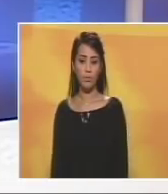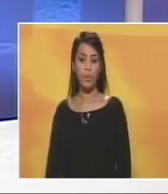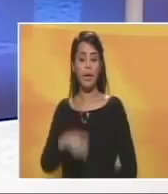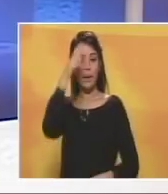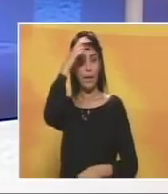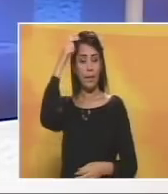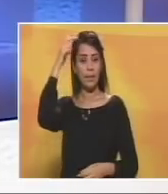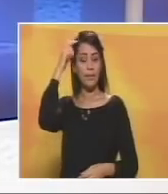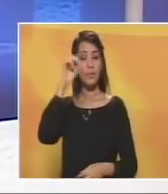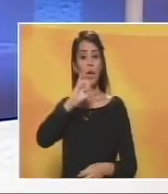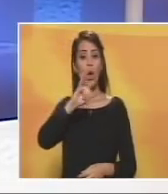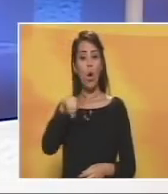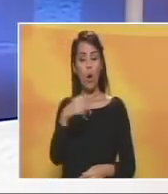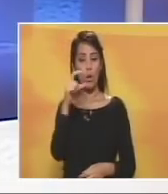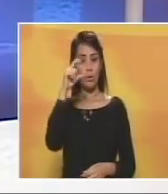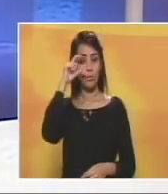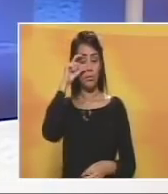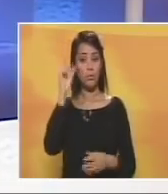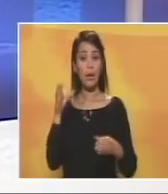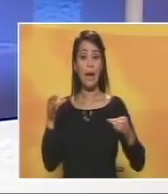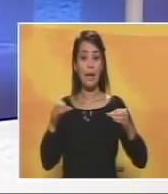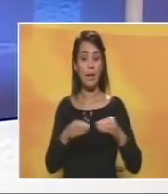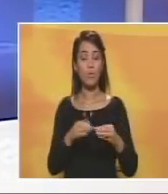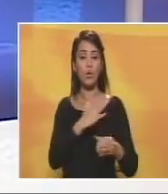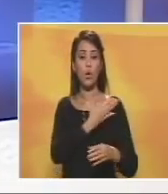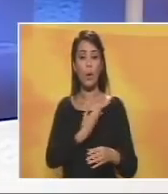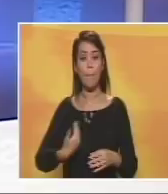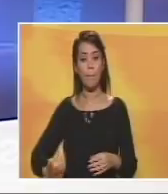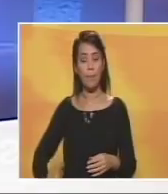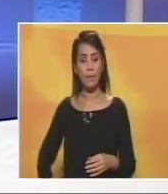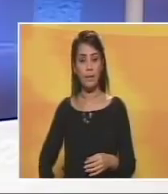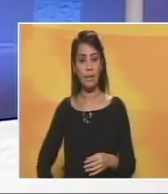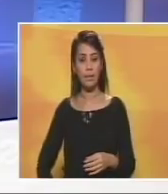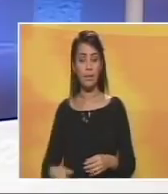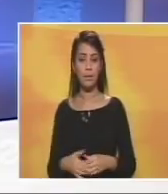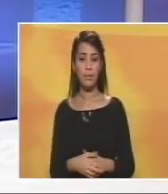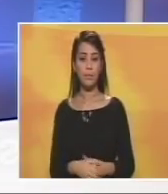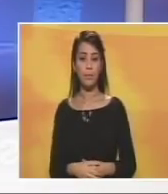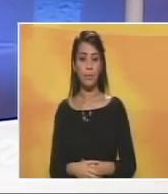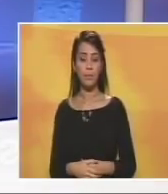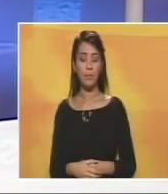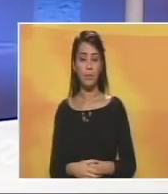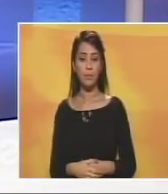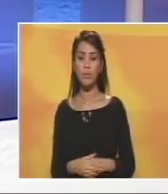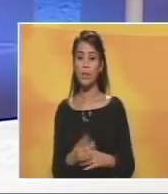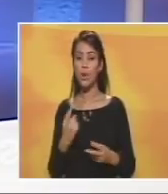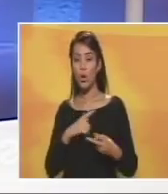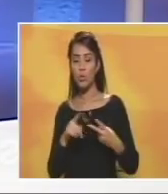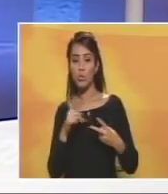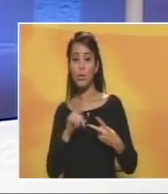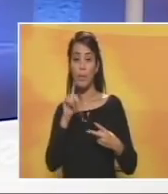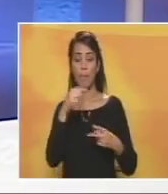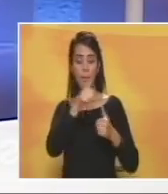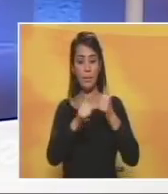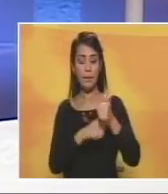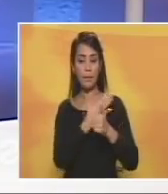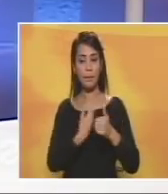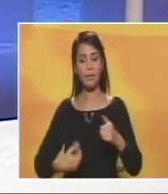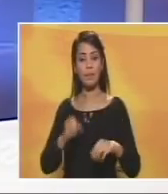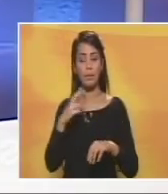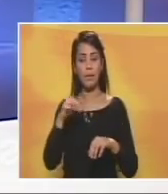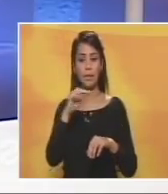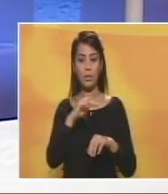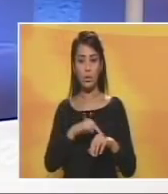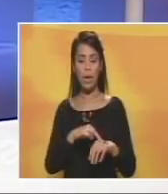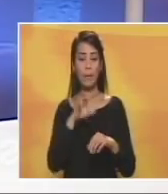la República, Jorge Arreaza, sostuvo reuniones con el presidente de Surinam, Desiré Bouters, así como el vicepresidente de la Asamblea Nacional